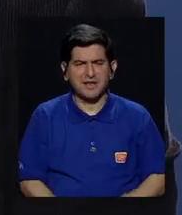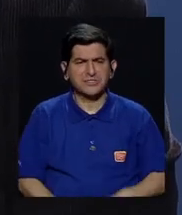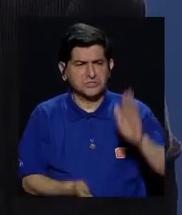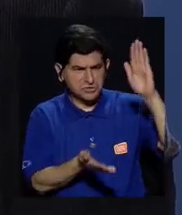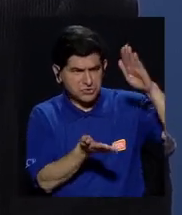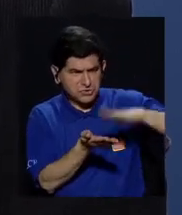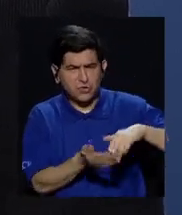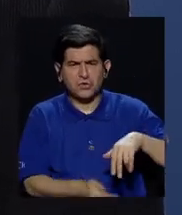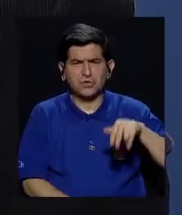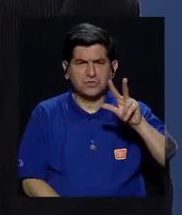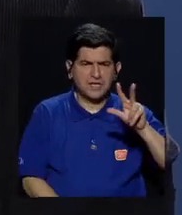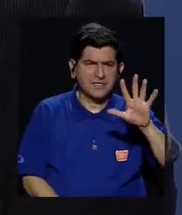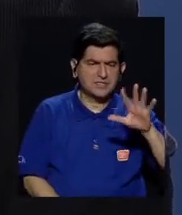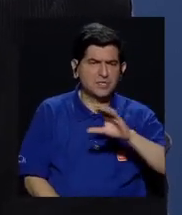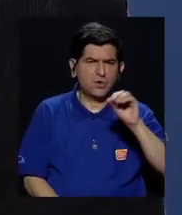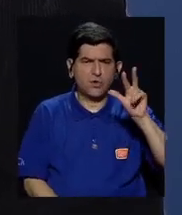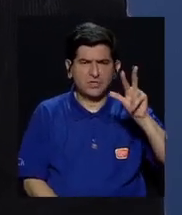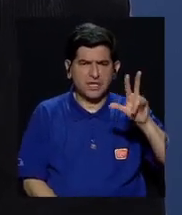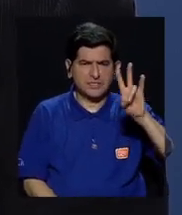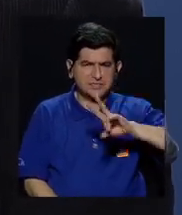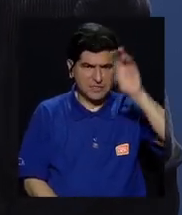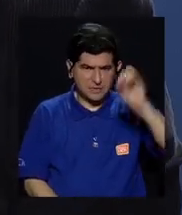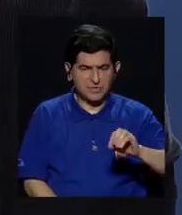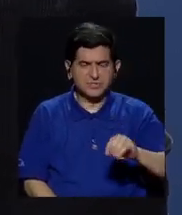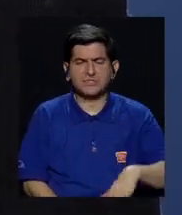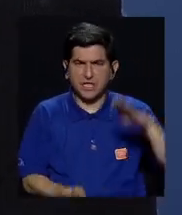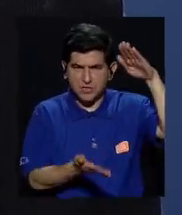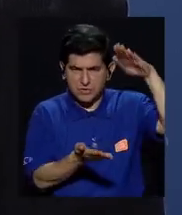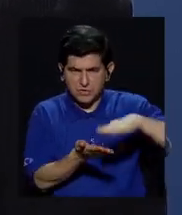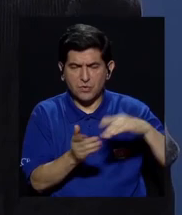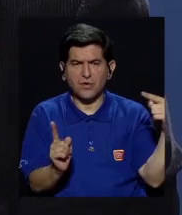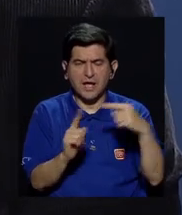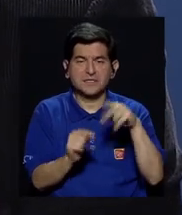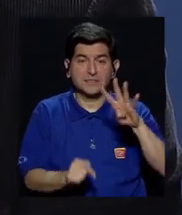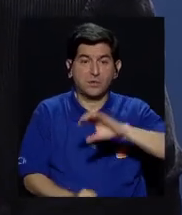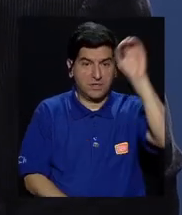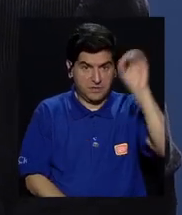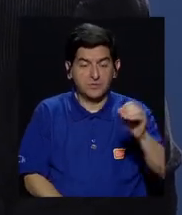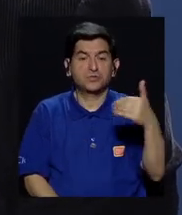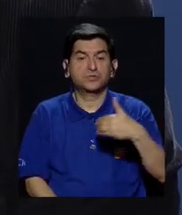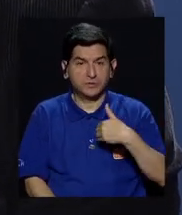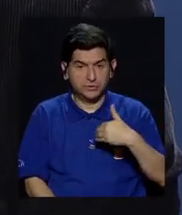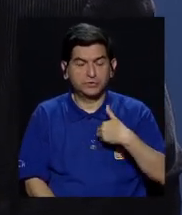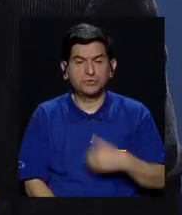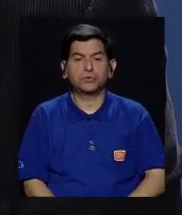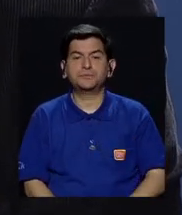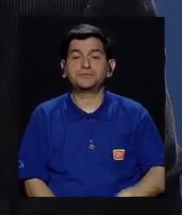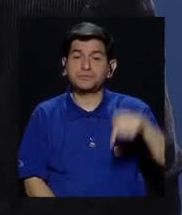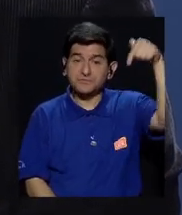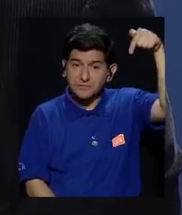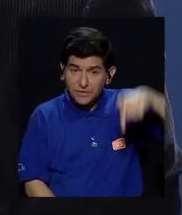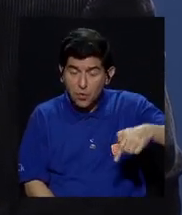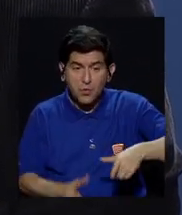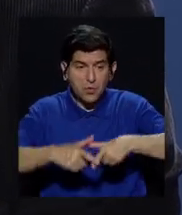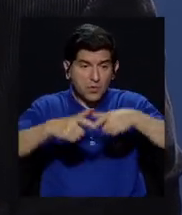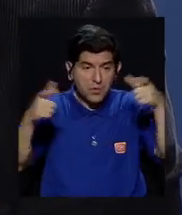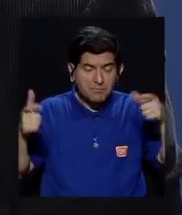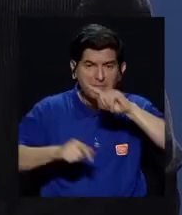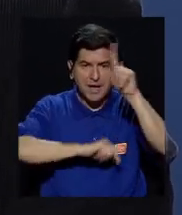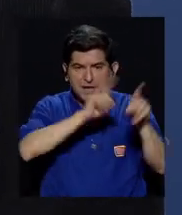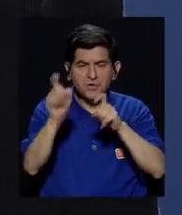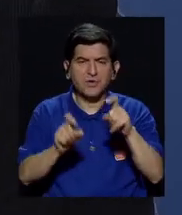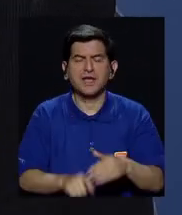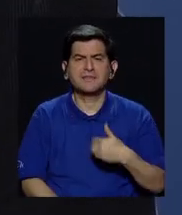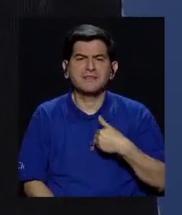su caída de 35 37 puntos que tuve históricamente en algún momento hasta el 40 por ciento hoy por hoy en la mayoría de las